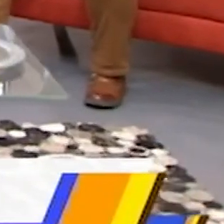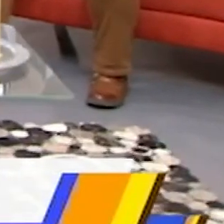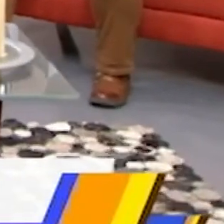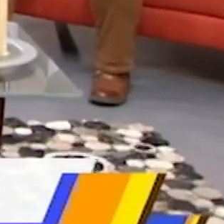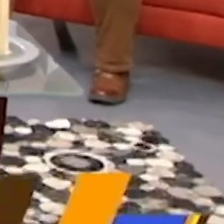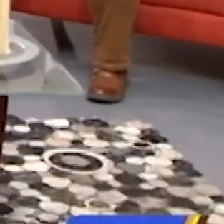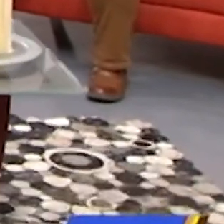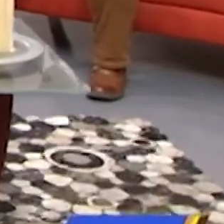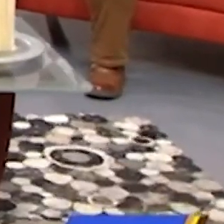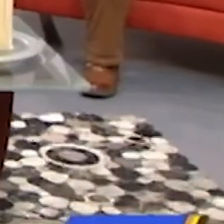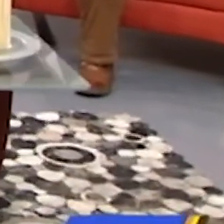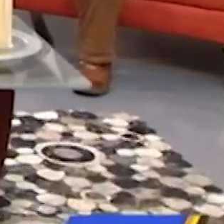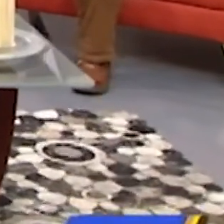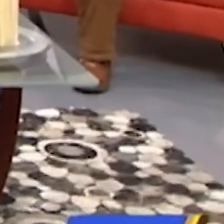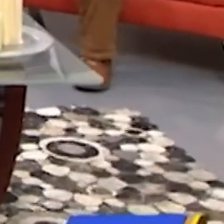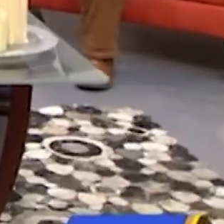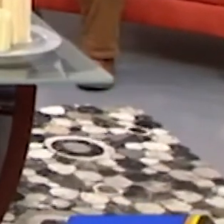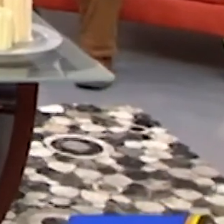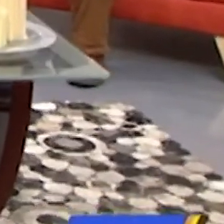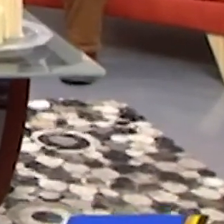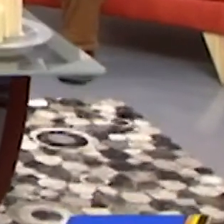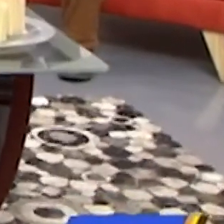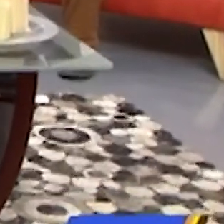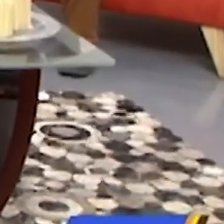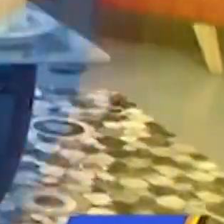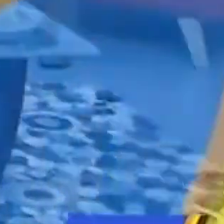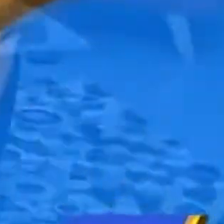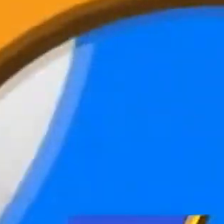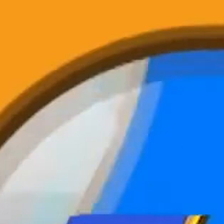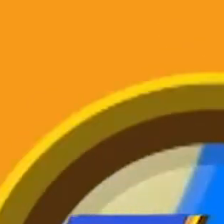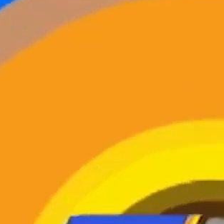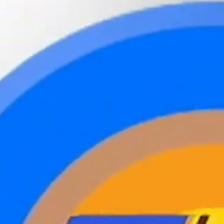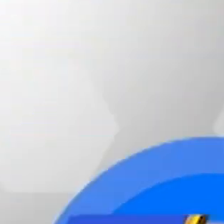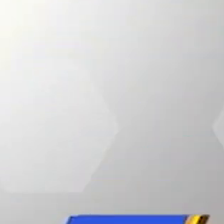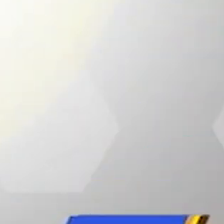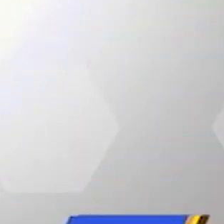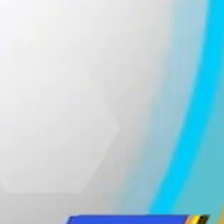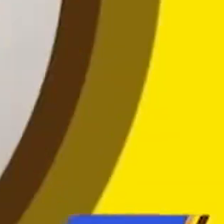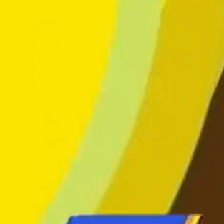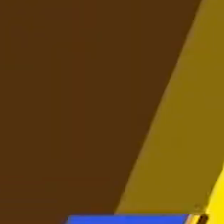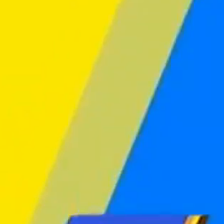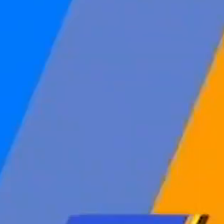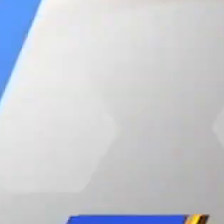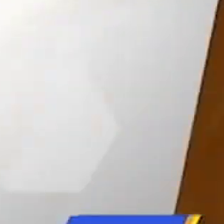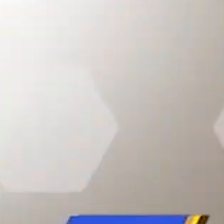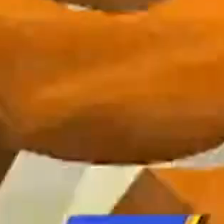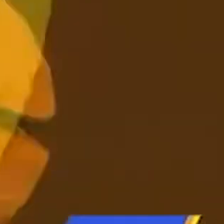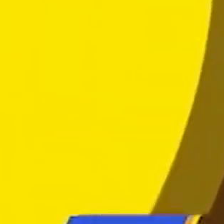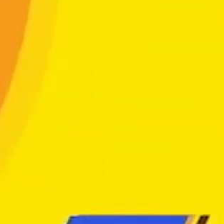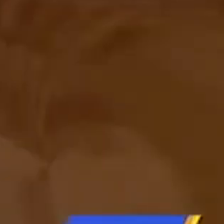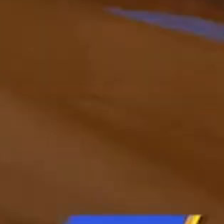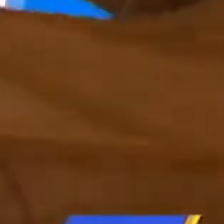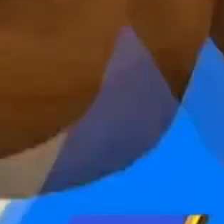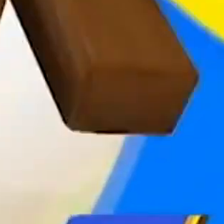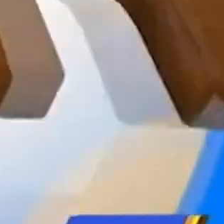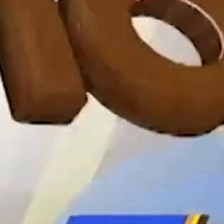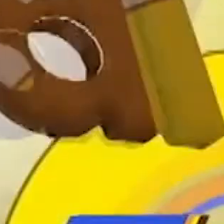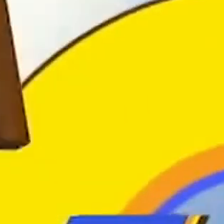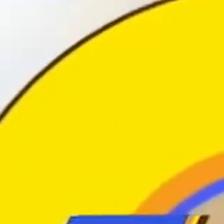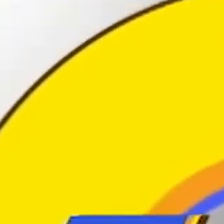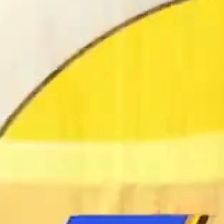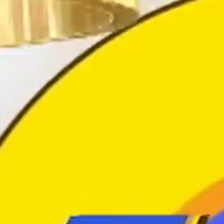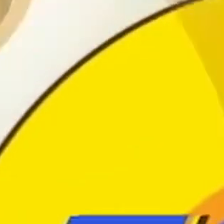esperamos a las 8 en punto de la mañana. Y la esperanza tejiendo al futuro, un pueblo en marcha pero sin